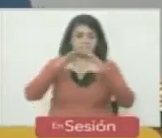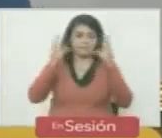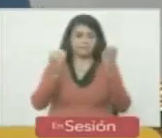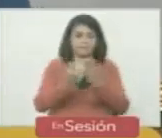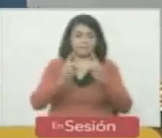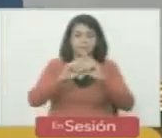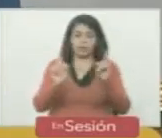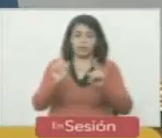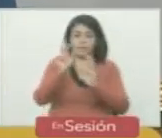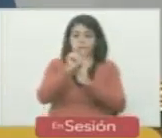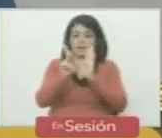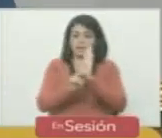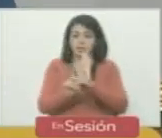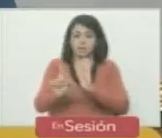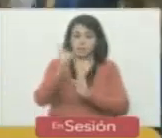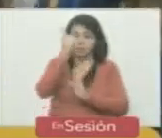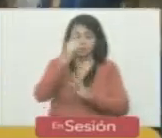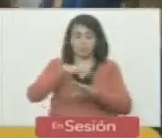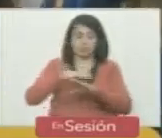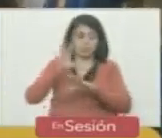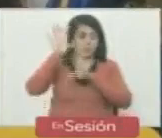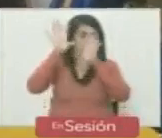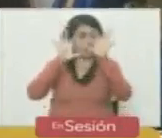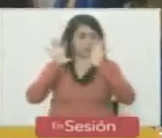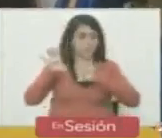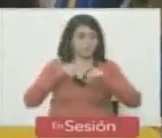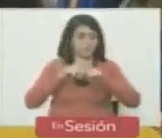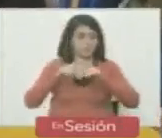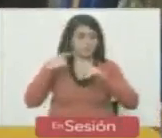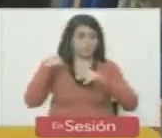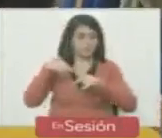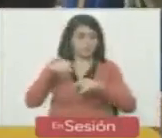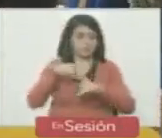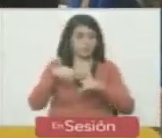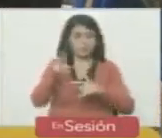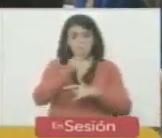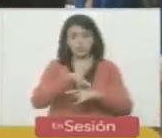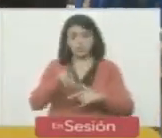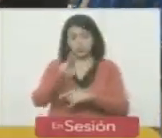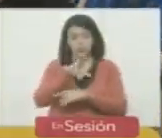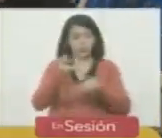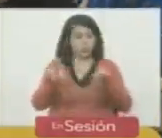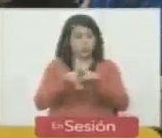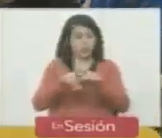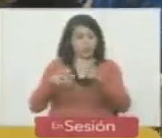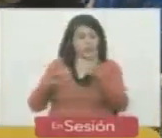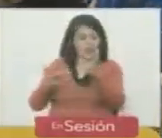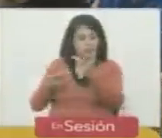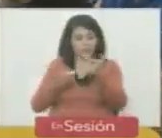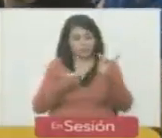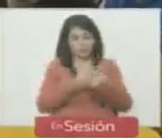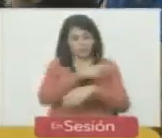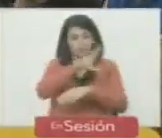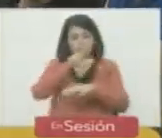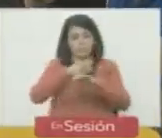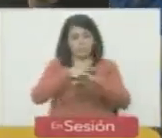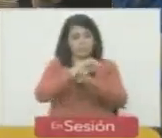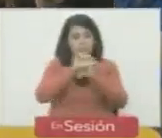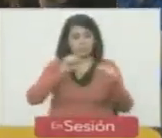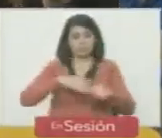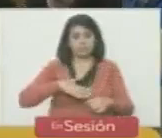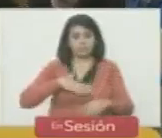que principalmente aquellas naciones que tienen uso bélico de la potencia nuclear